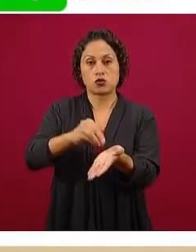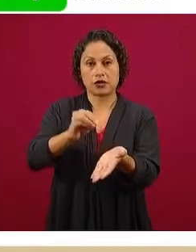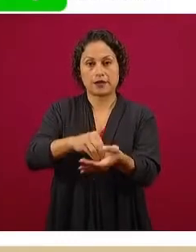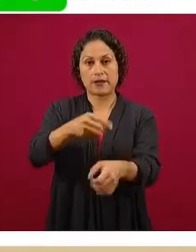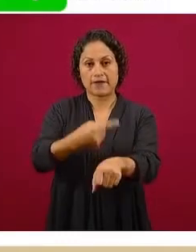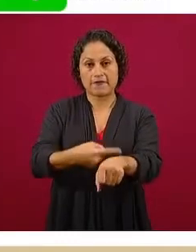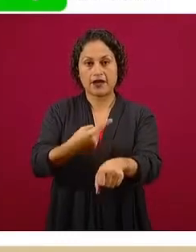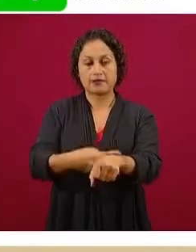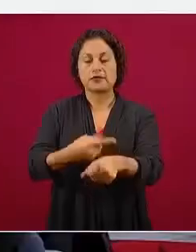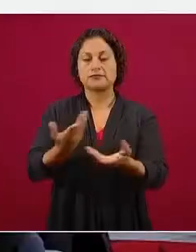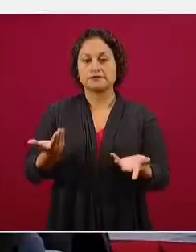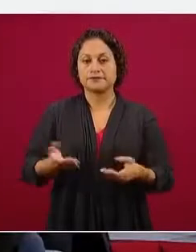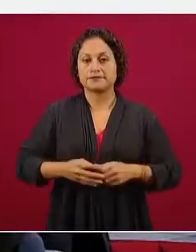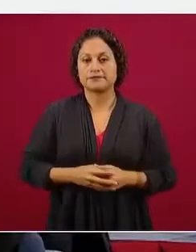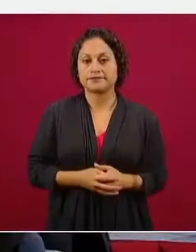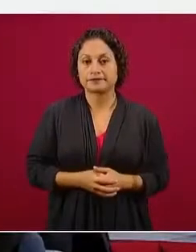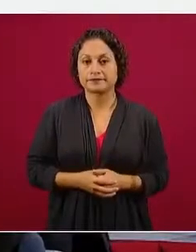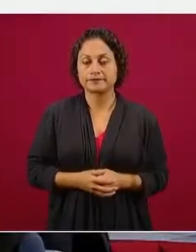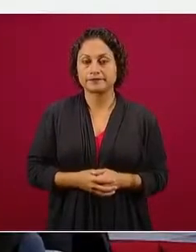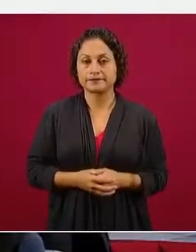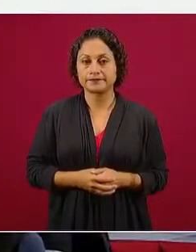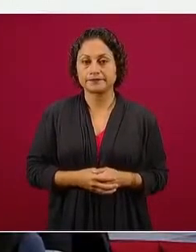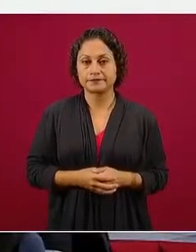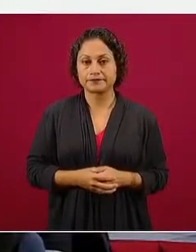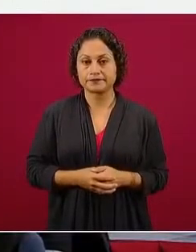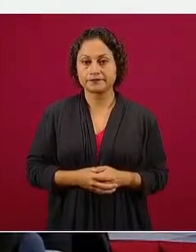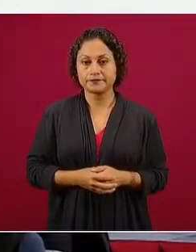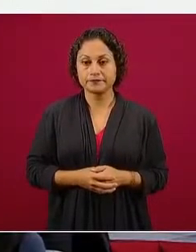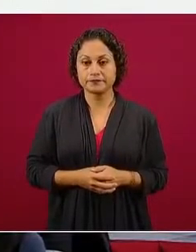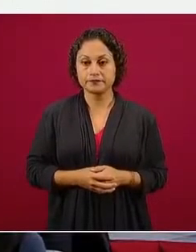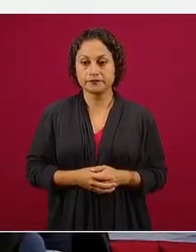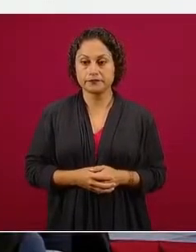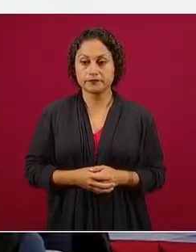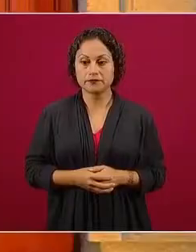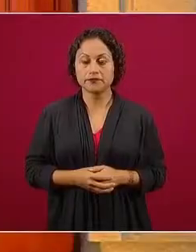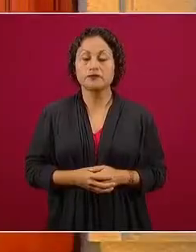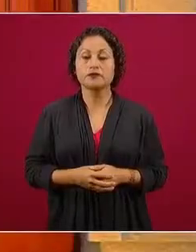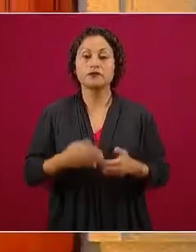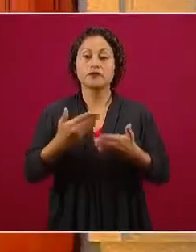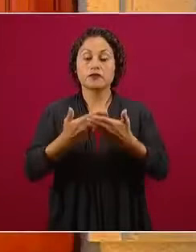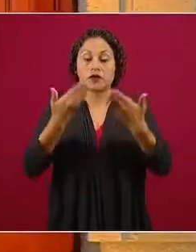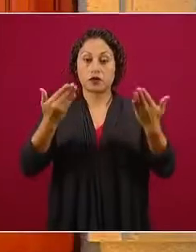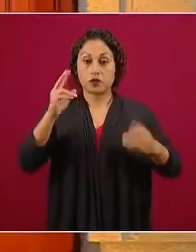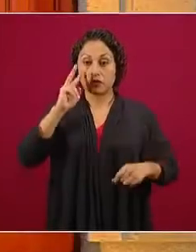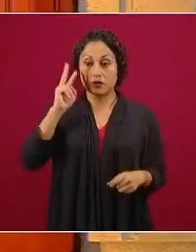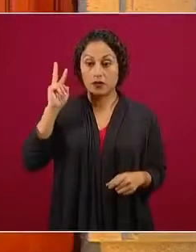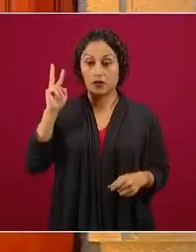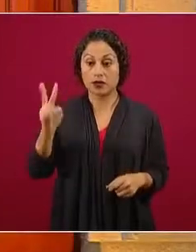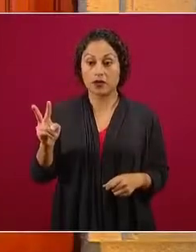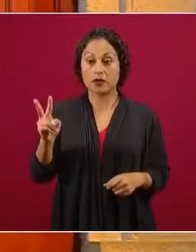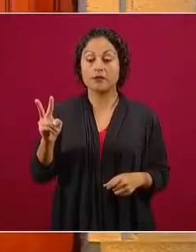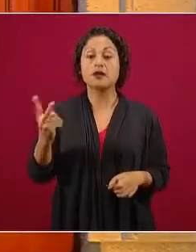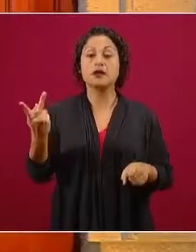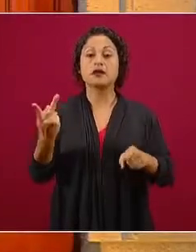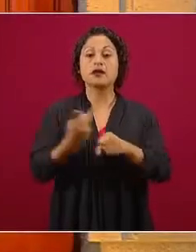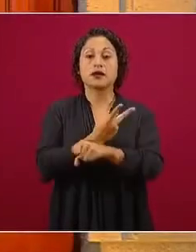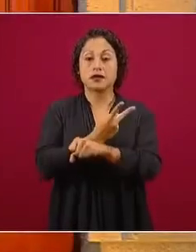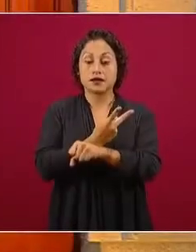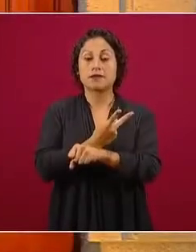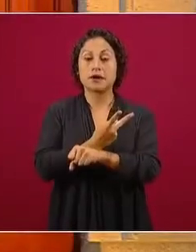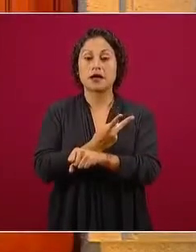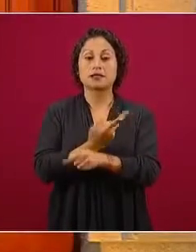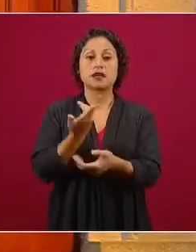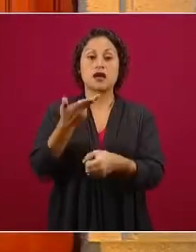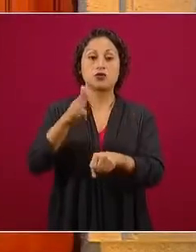al inicio de esta semana para México. Veamos también cómo está la ocupación y disponibilidad hospitalaria. También